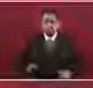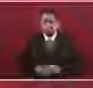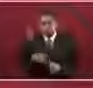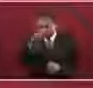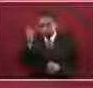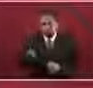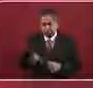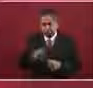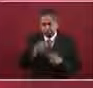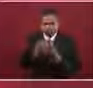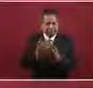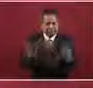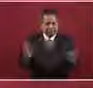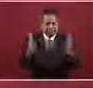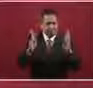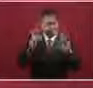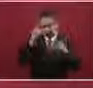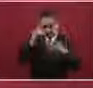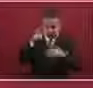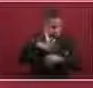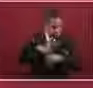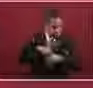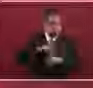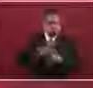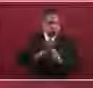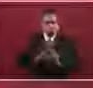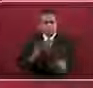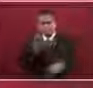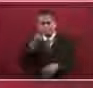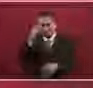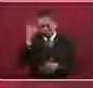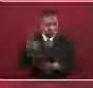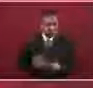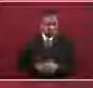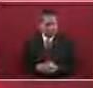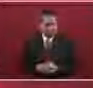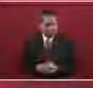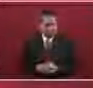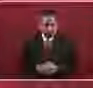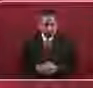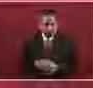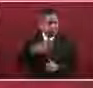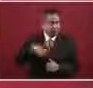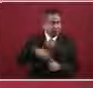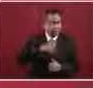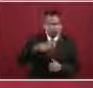las casillas, y que los ciudadanos cuiden.